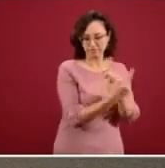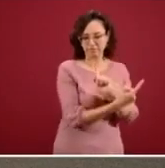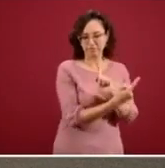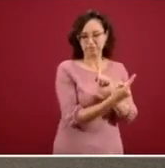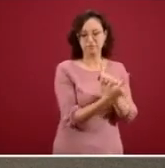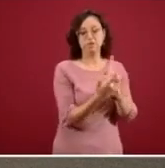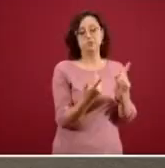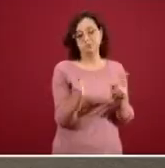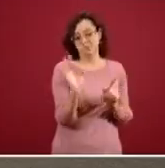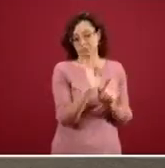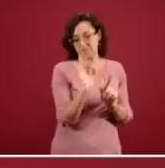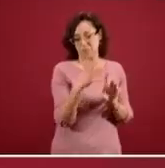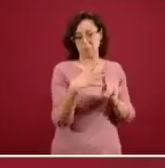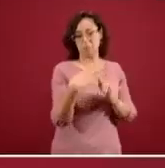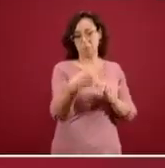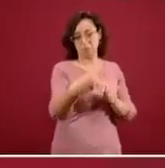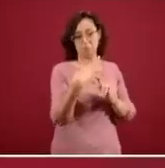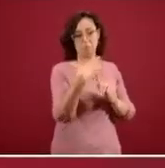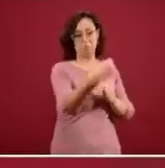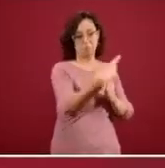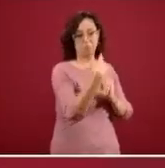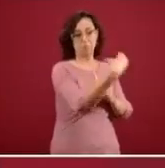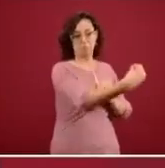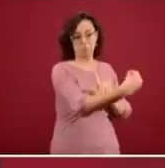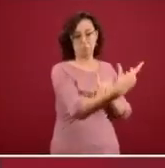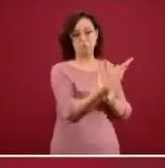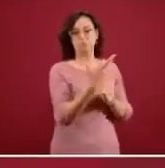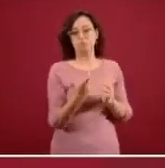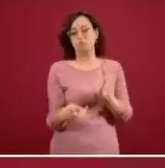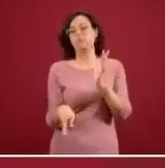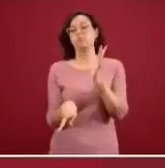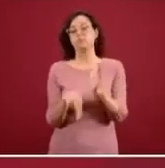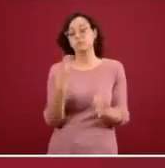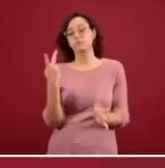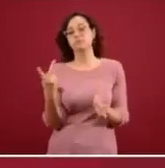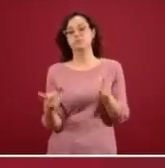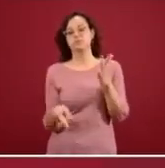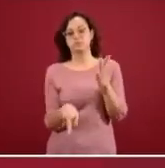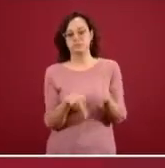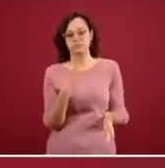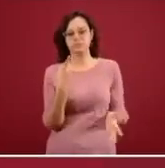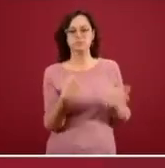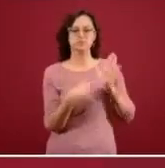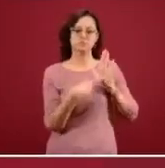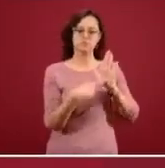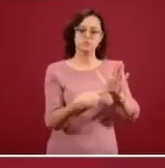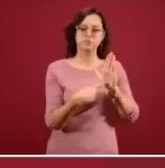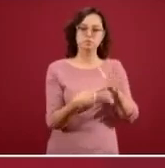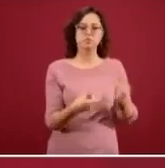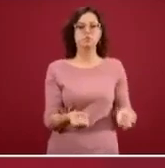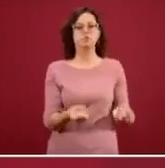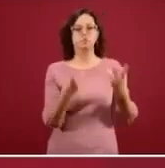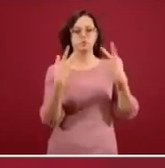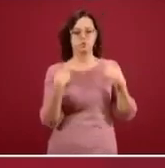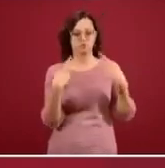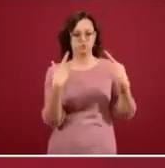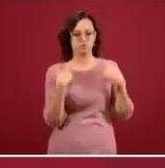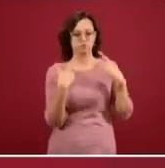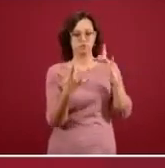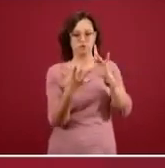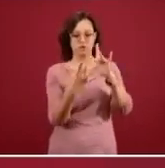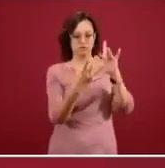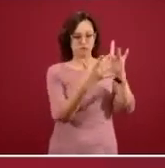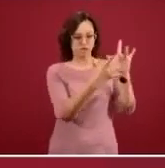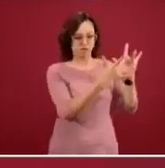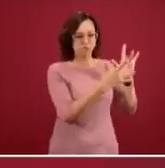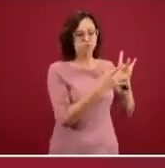y a quienes puede transmitir. En varias ocasiones presentamos precisamente por esta razón el número de contactos, espero que lo